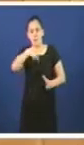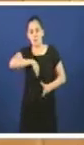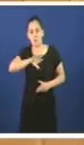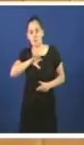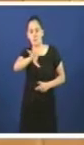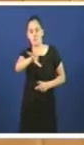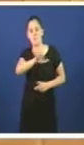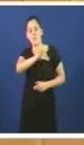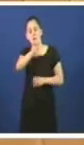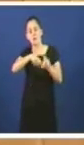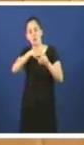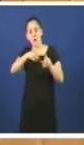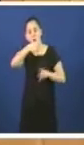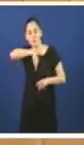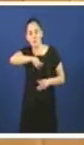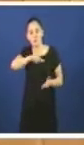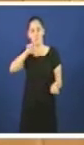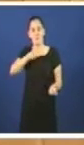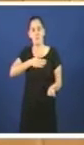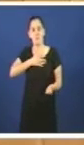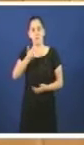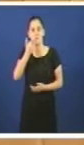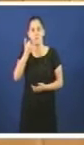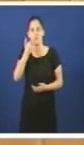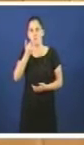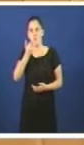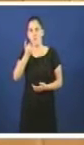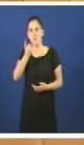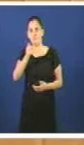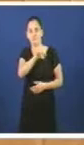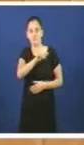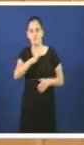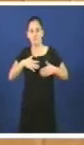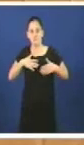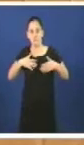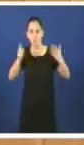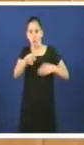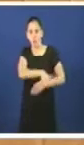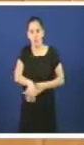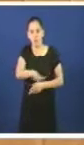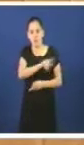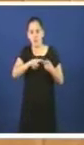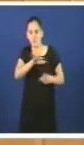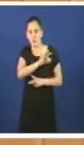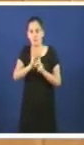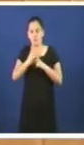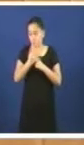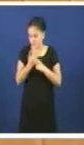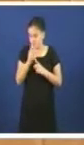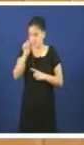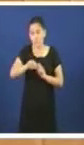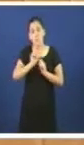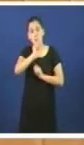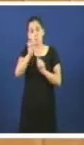utilizando o nuestro propio idioma en cualquier lugar y circunstancia en otras palabras pretendemos